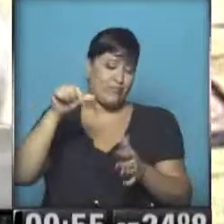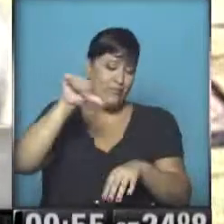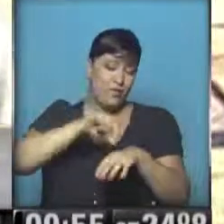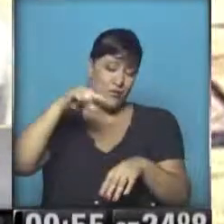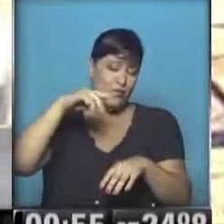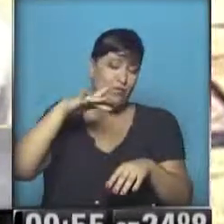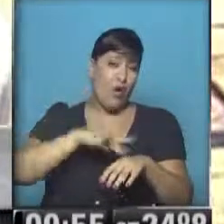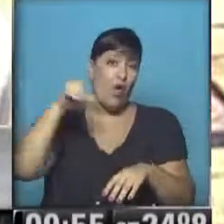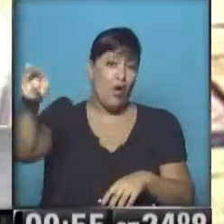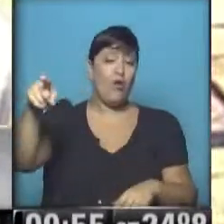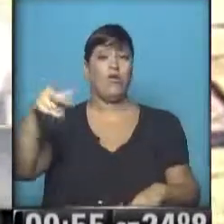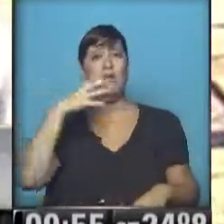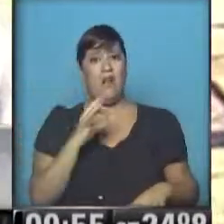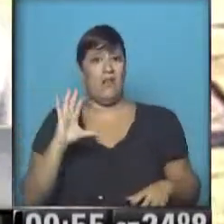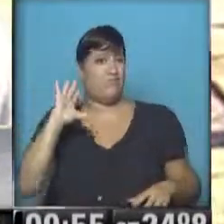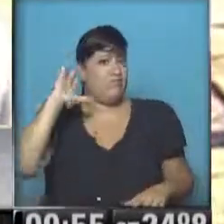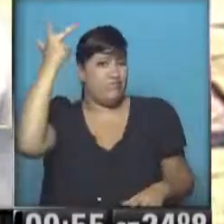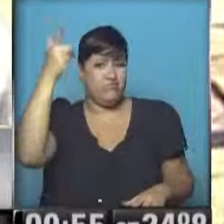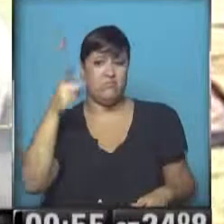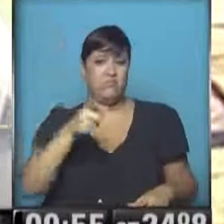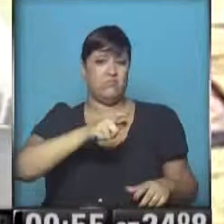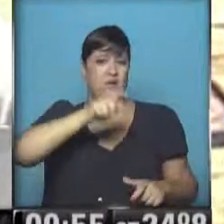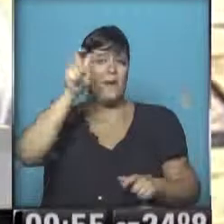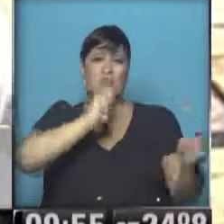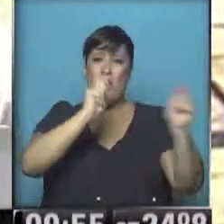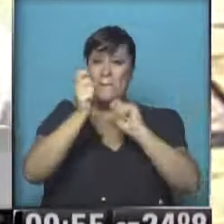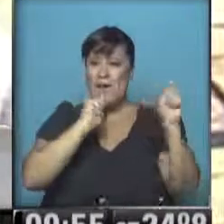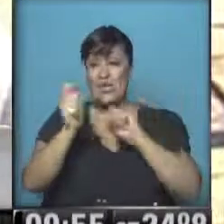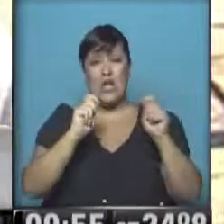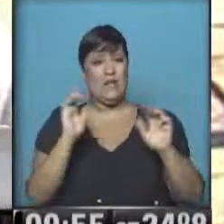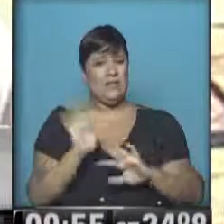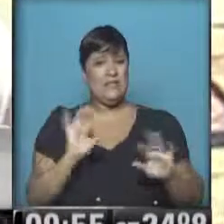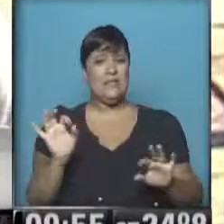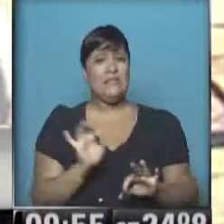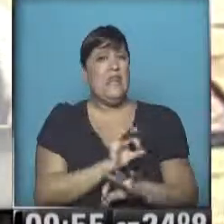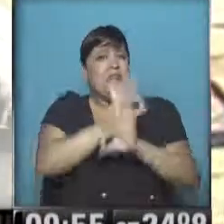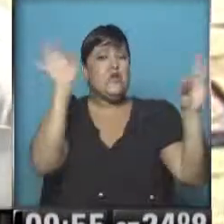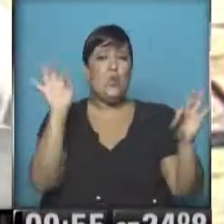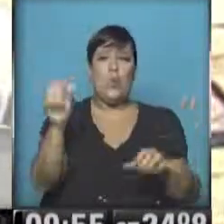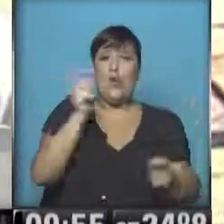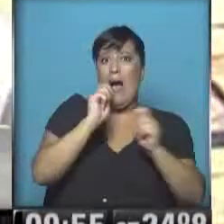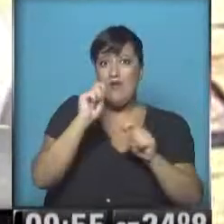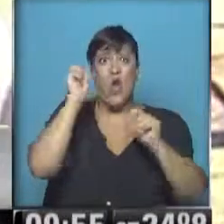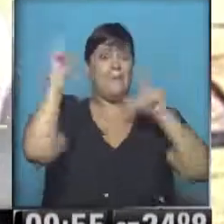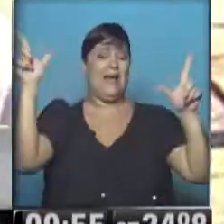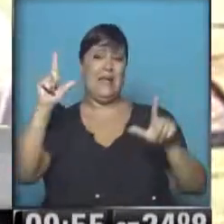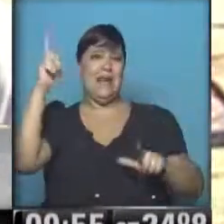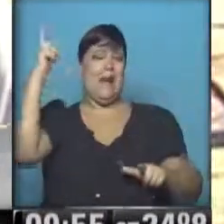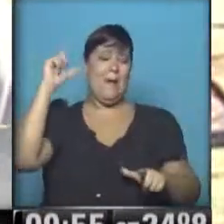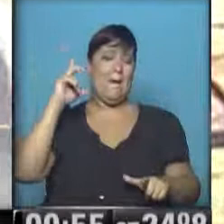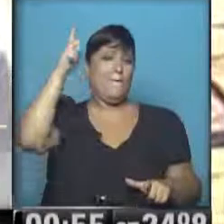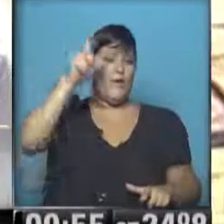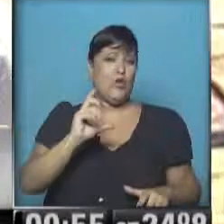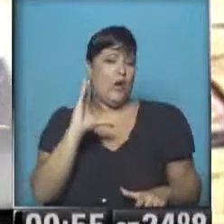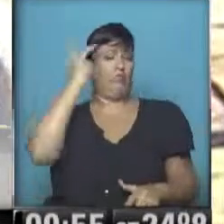con un humor verdaderamente de perros labor de periodística que estuvo desde temprano no ha logrado un solo testimonio así que imagínense lo que esto debe de ser